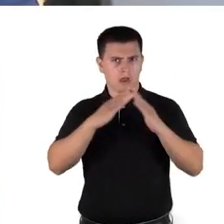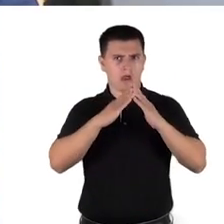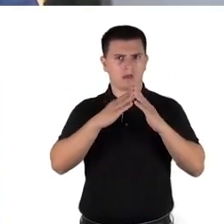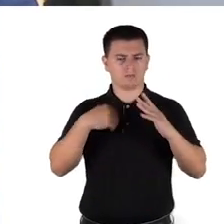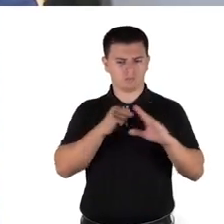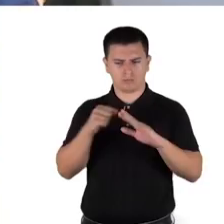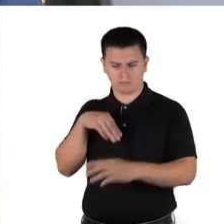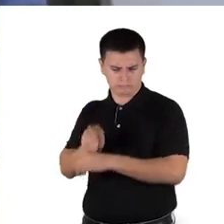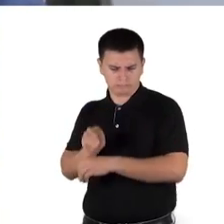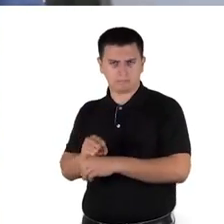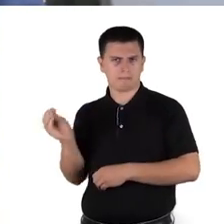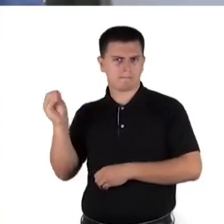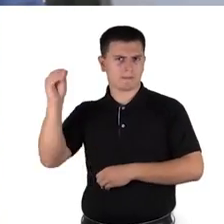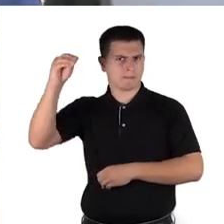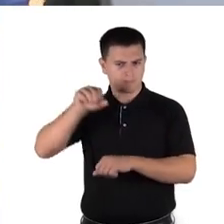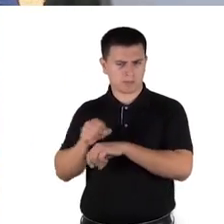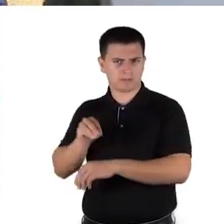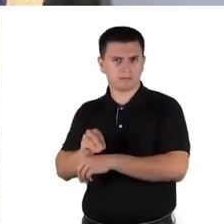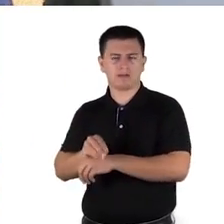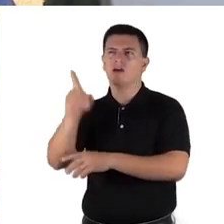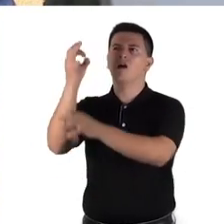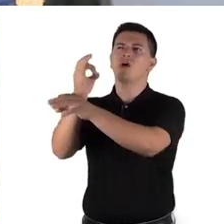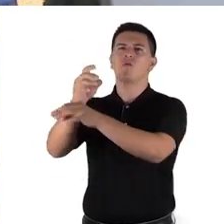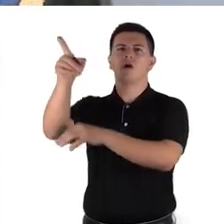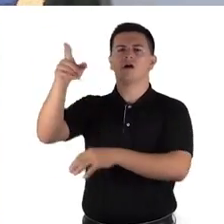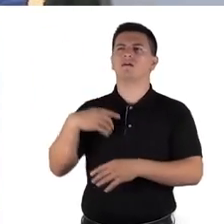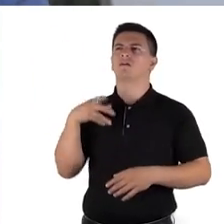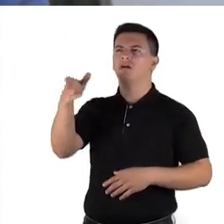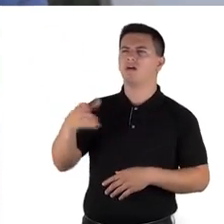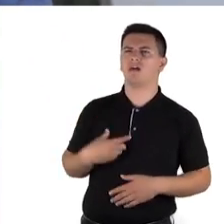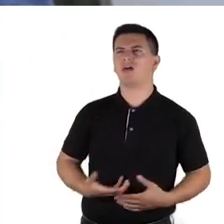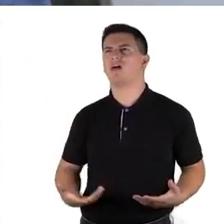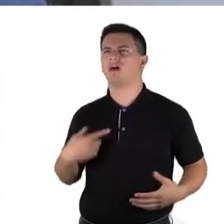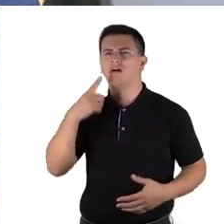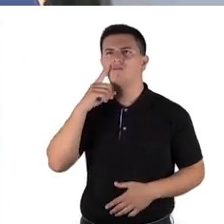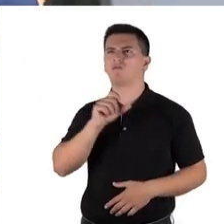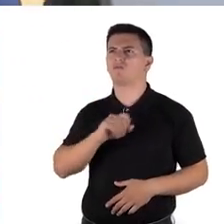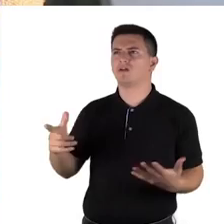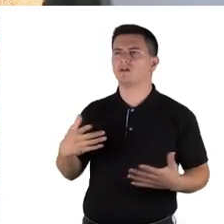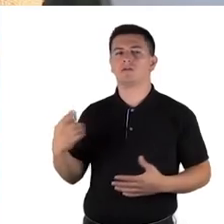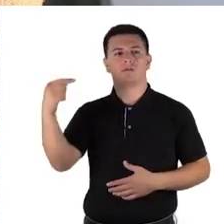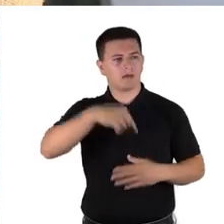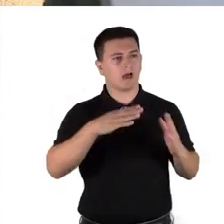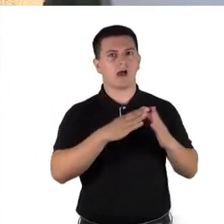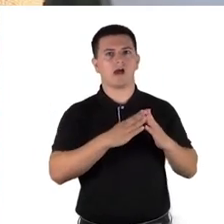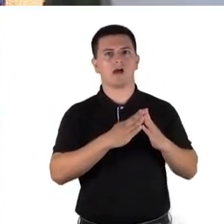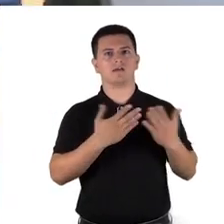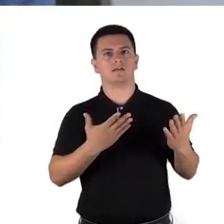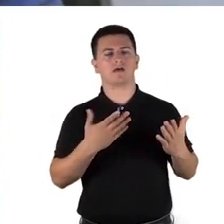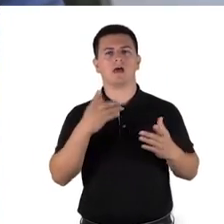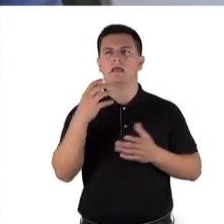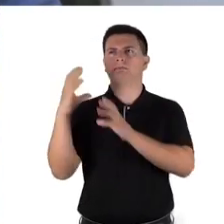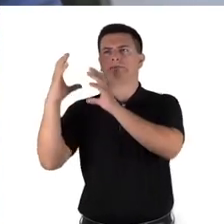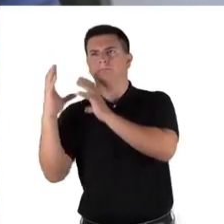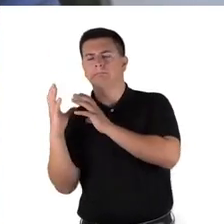padres pueden hacer con esta experiencia en la rutina en casa, acelerar un poco el conocimiento de ellos con cosas nuevas para que la escuela no les parezca aburrido, pero